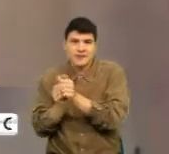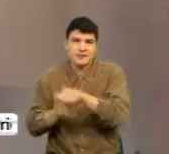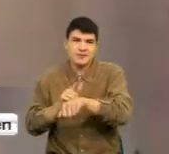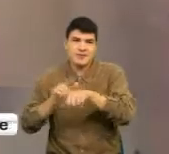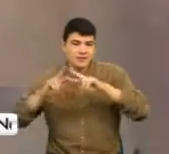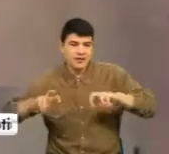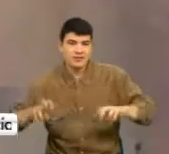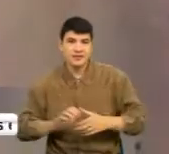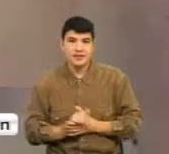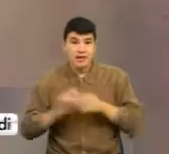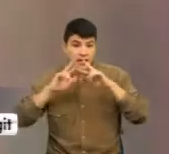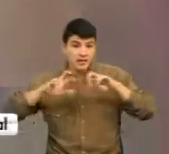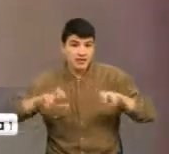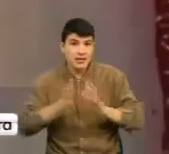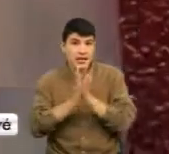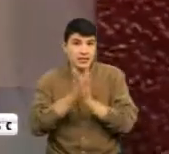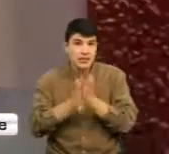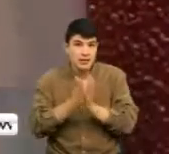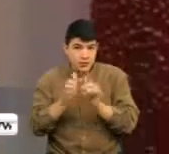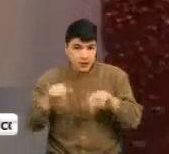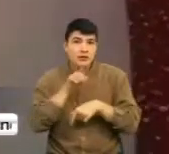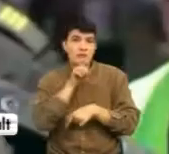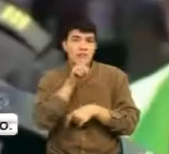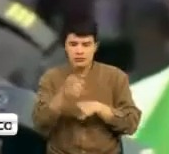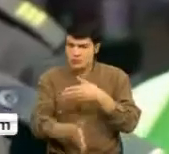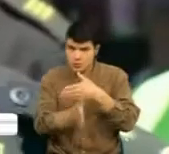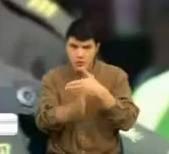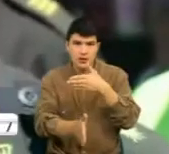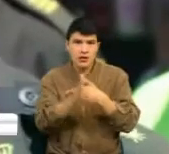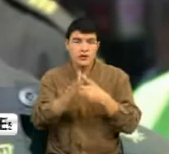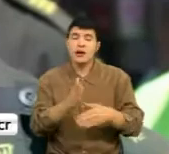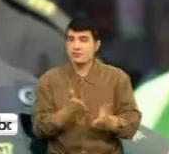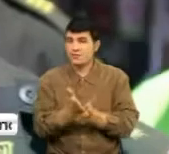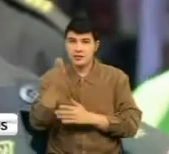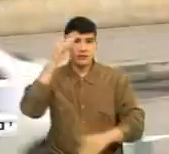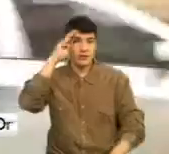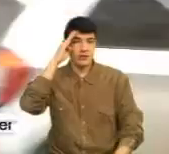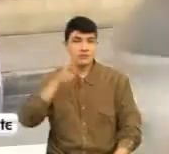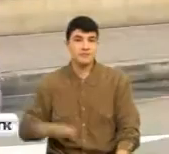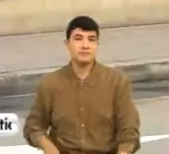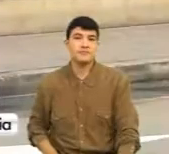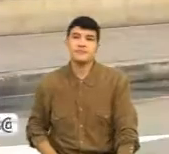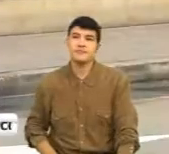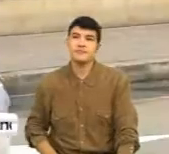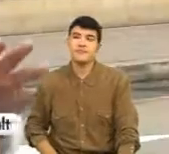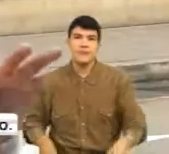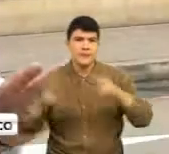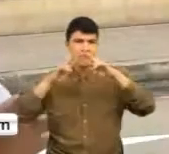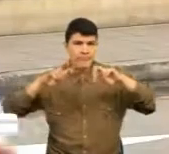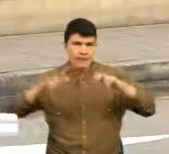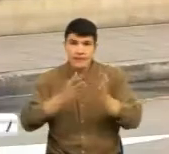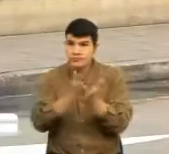operativo operativos en el centro y otros lugares de la ciudad continúan aseguró la policía pues estos operativos continuarán